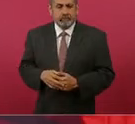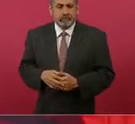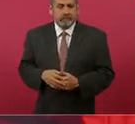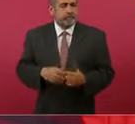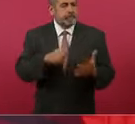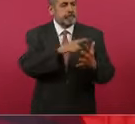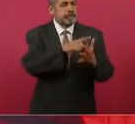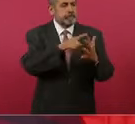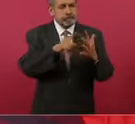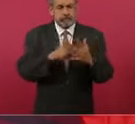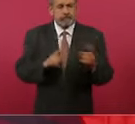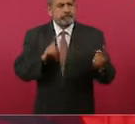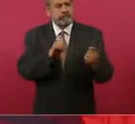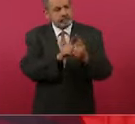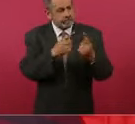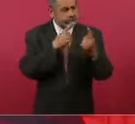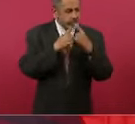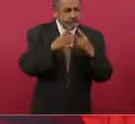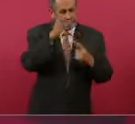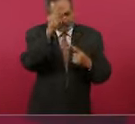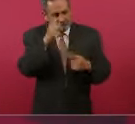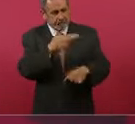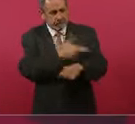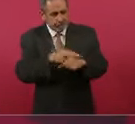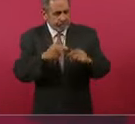Pues llegamos a arreglos,